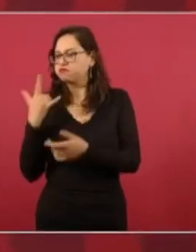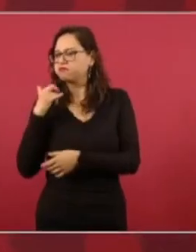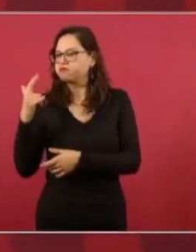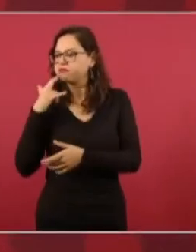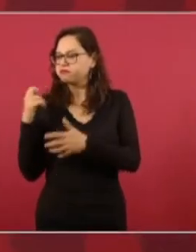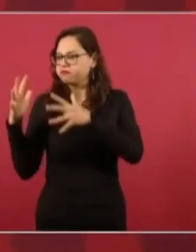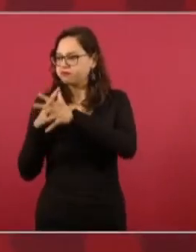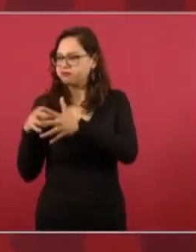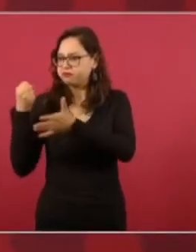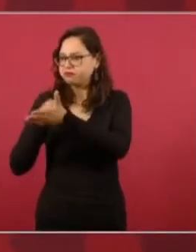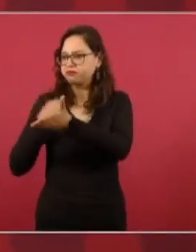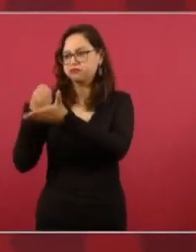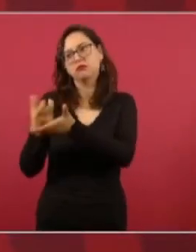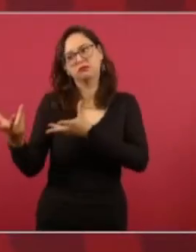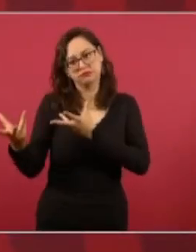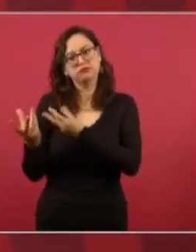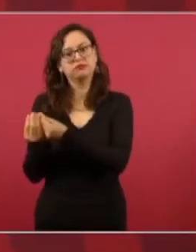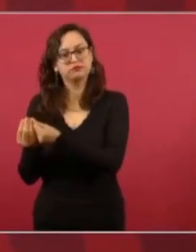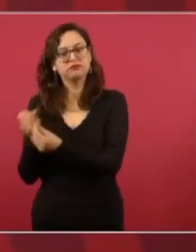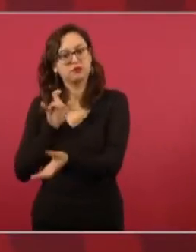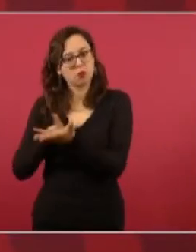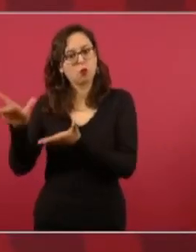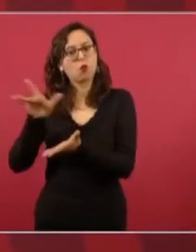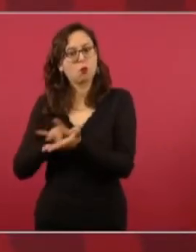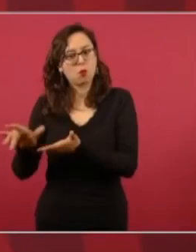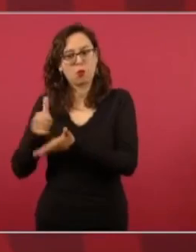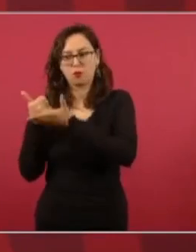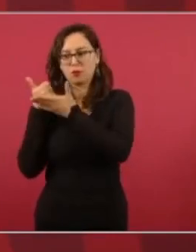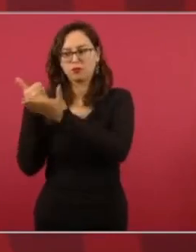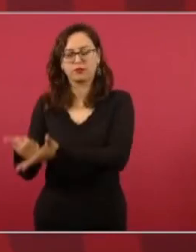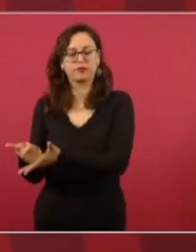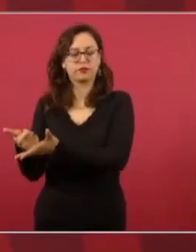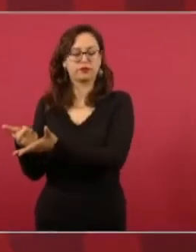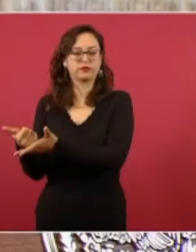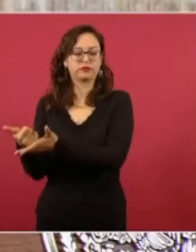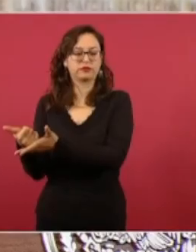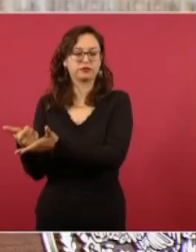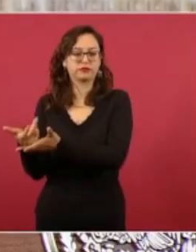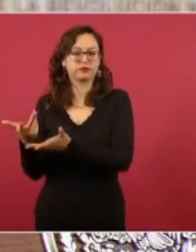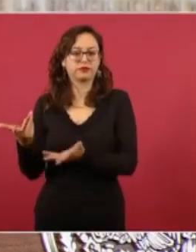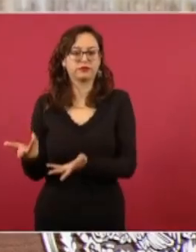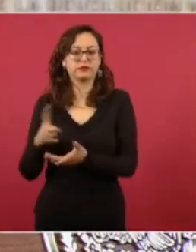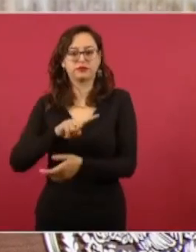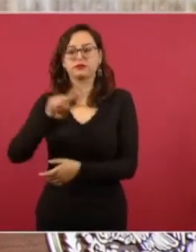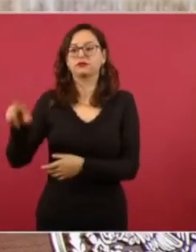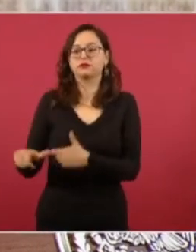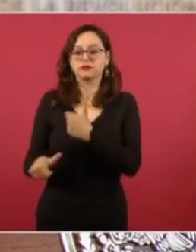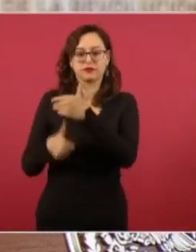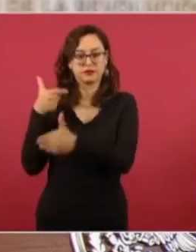de reforma y ayudó también en el movimiento